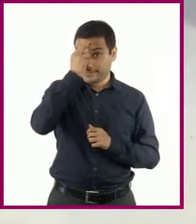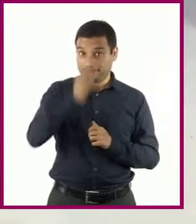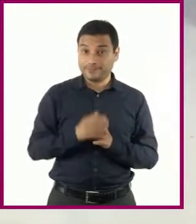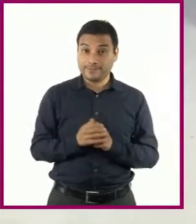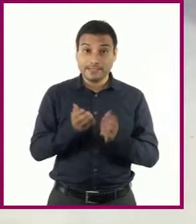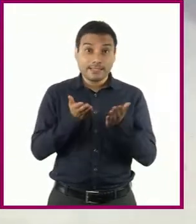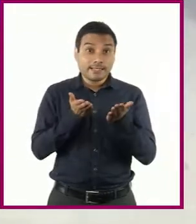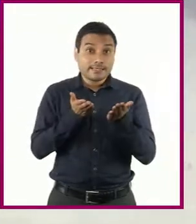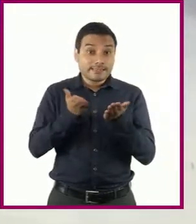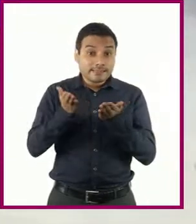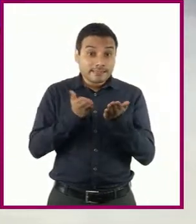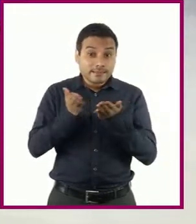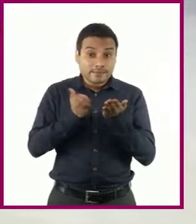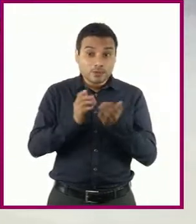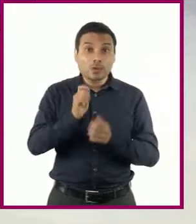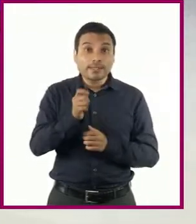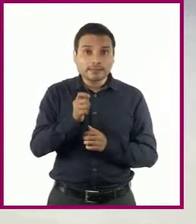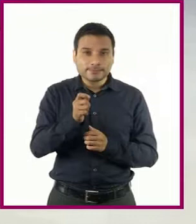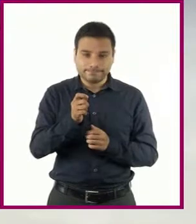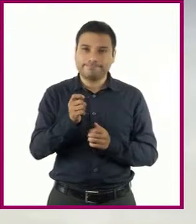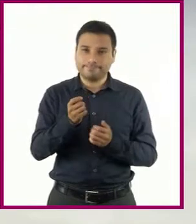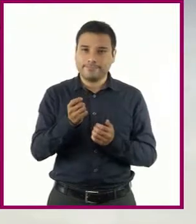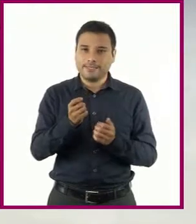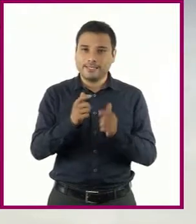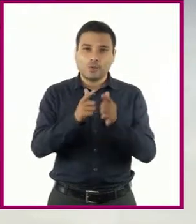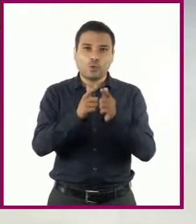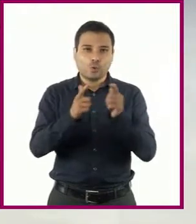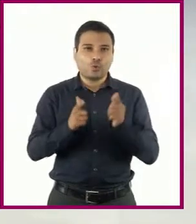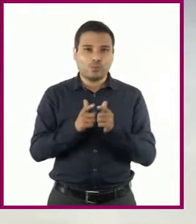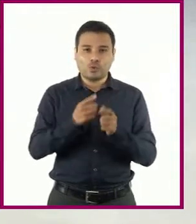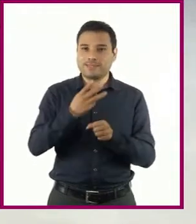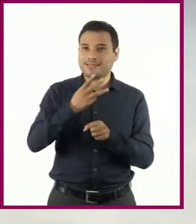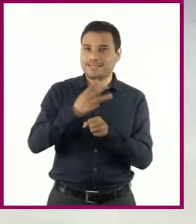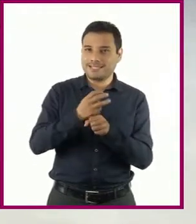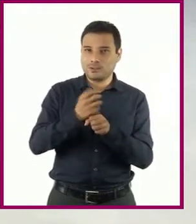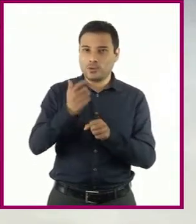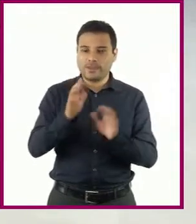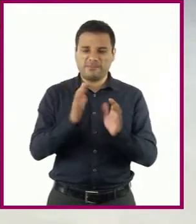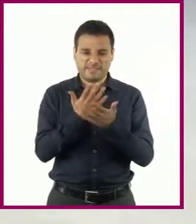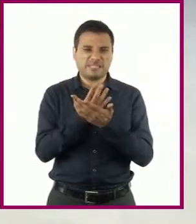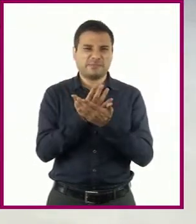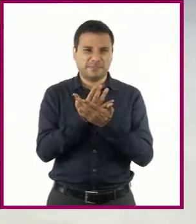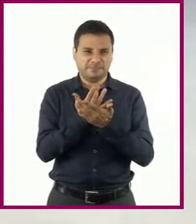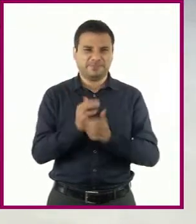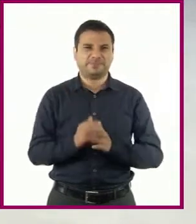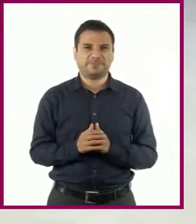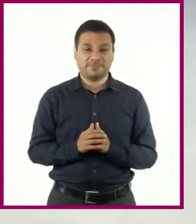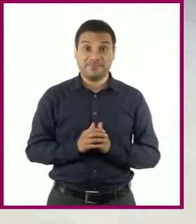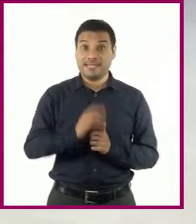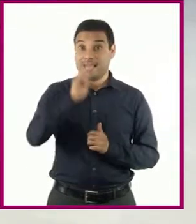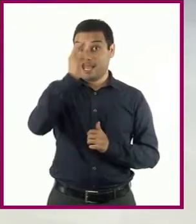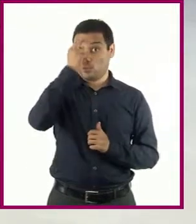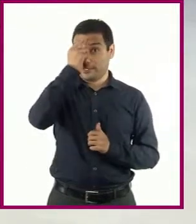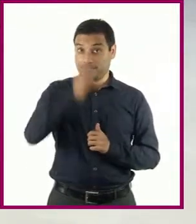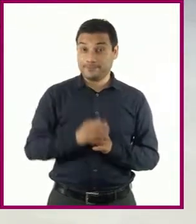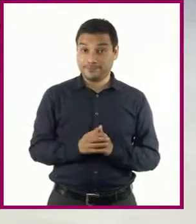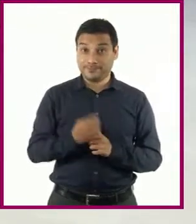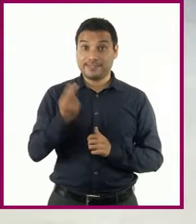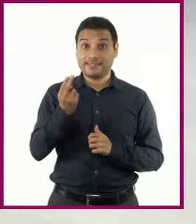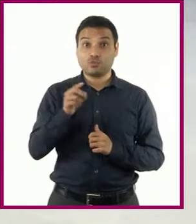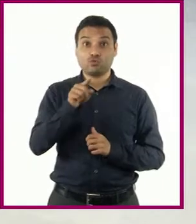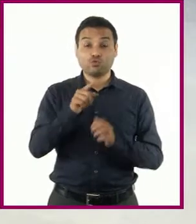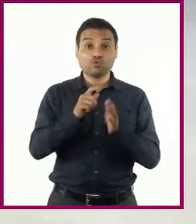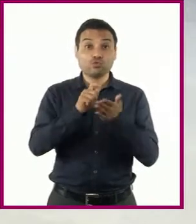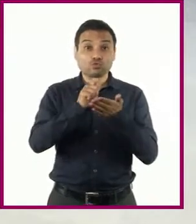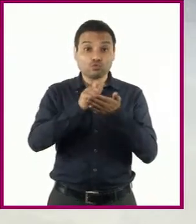servicios son una parte del sector terciario de la economía. Pero antes de continuar, quiero recordarles que deben anotar en su cuaderno